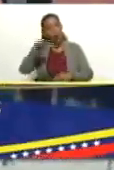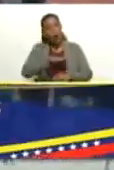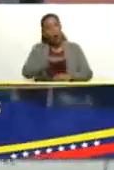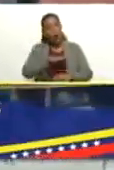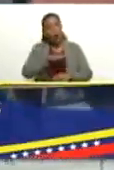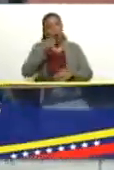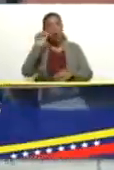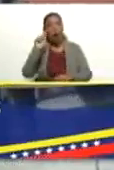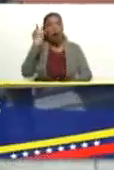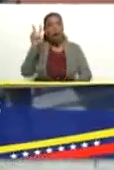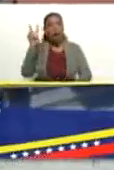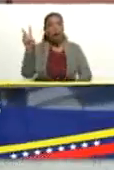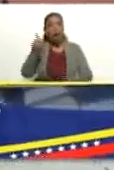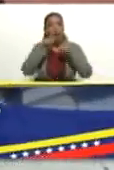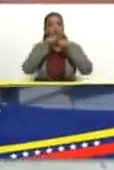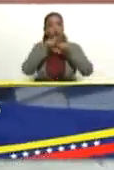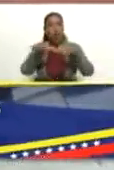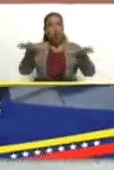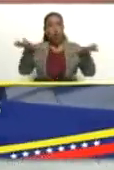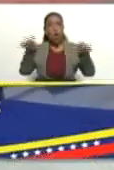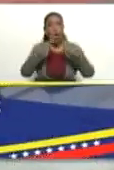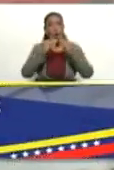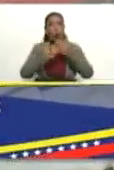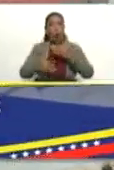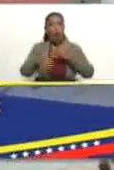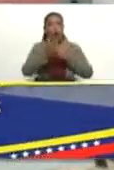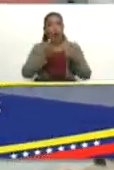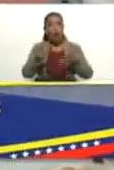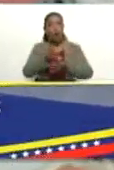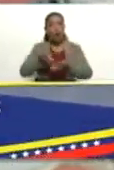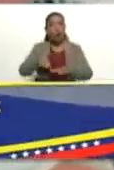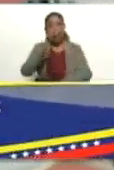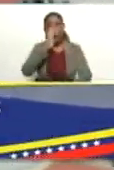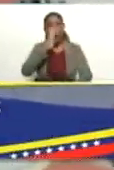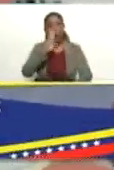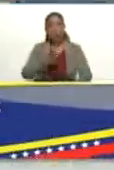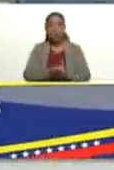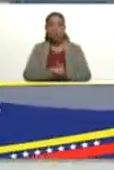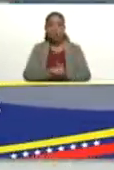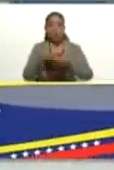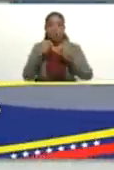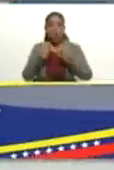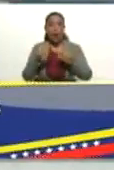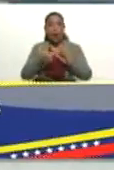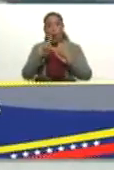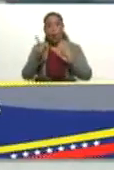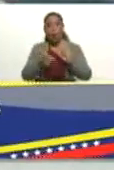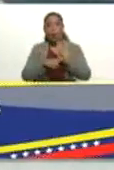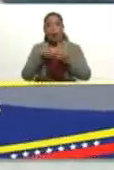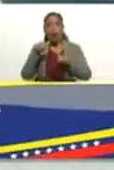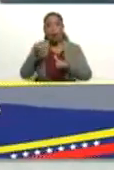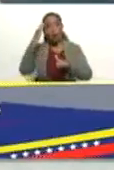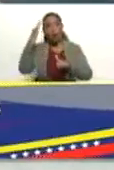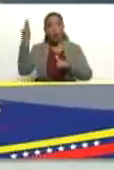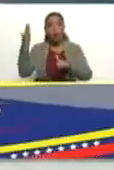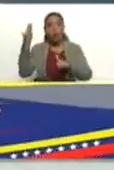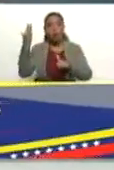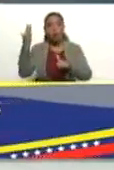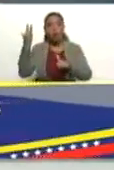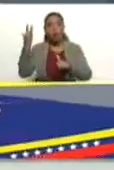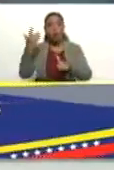ABB que están desplegadas a todo lo largo del municipio de Barinas y del estado de Barinas para concretar ese sueño como es de tener